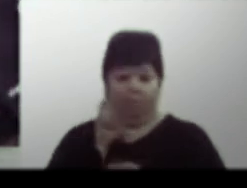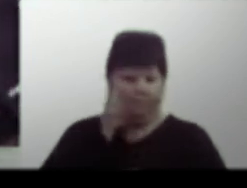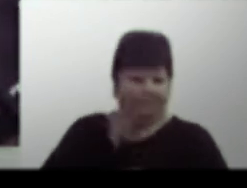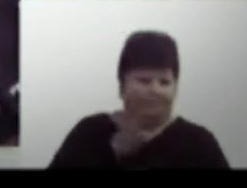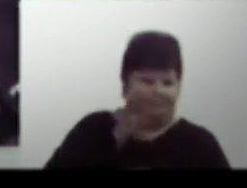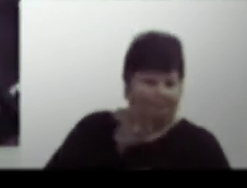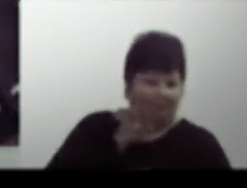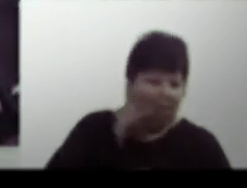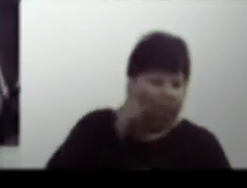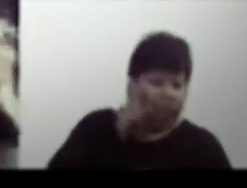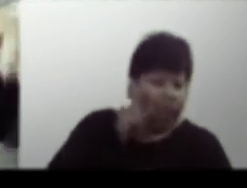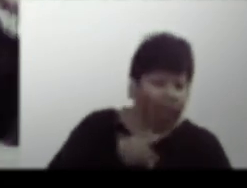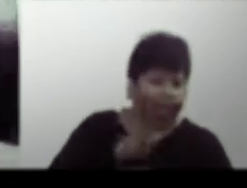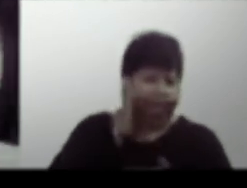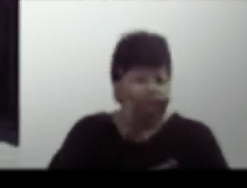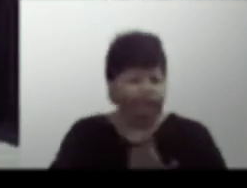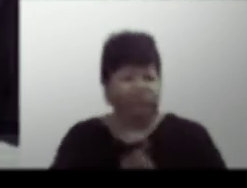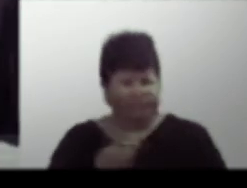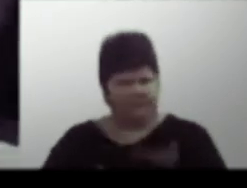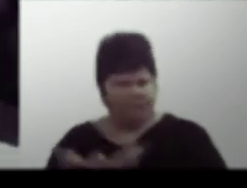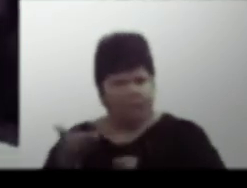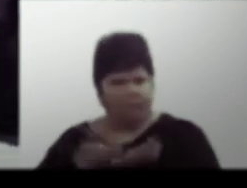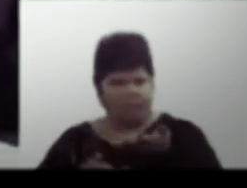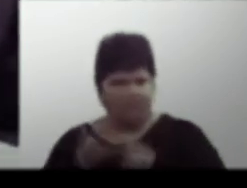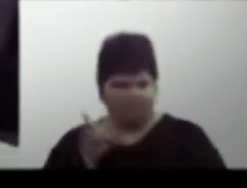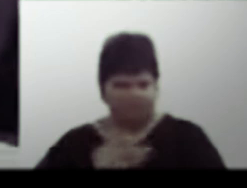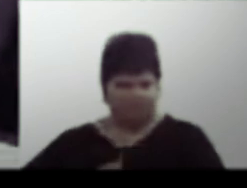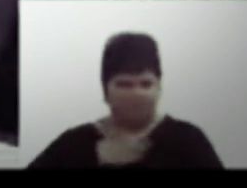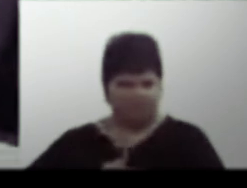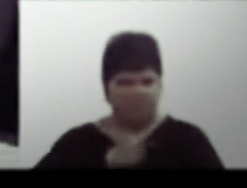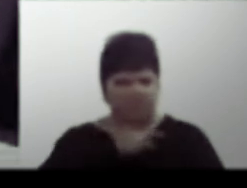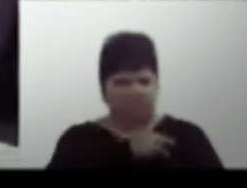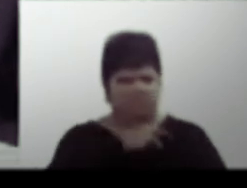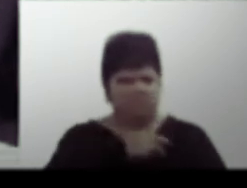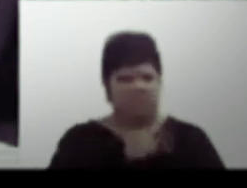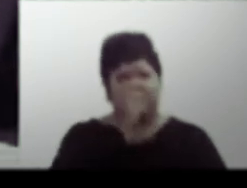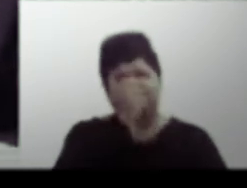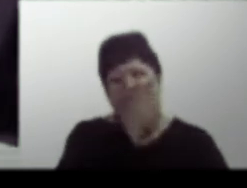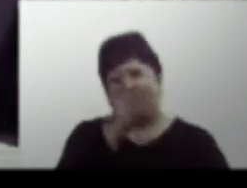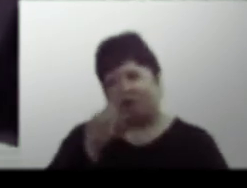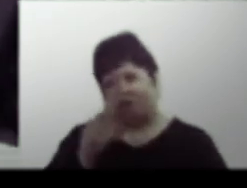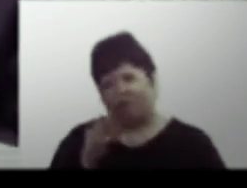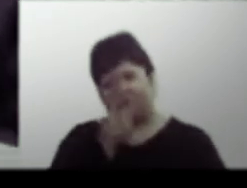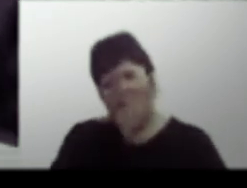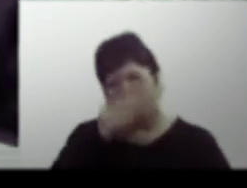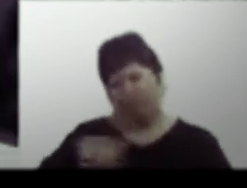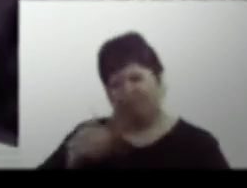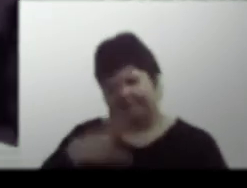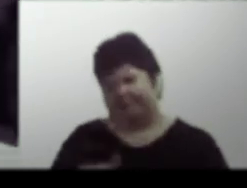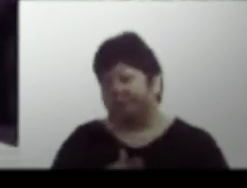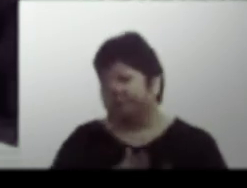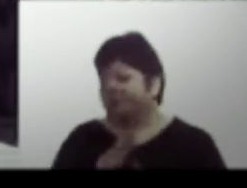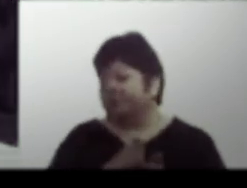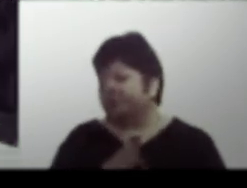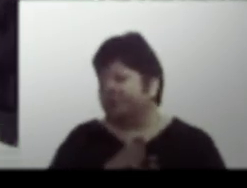genéricamente. Y yo comparto el artículo 112 y el artículo 113. Pero siempre me